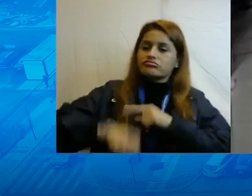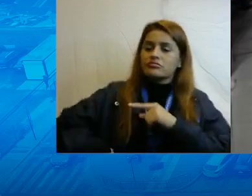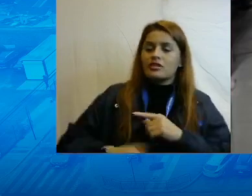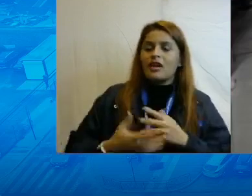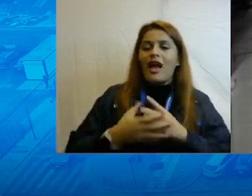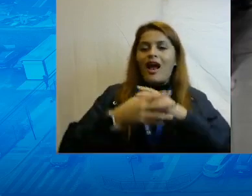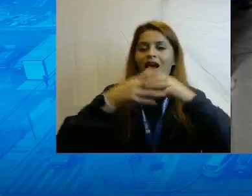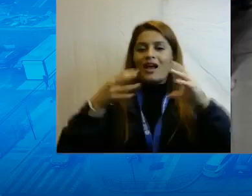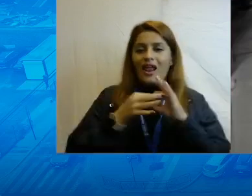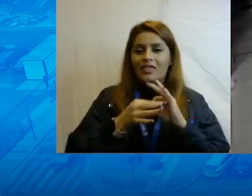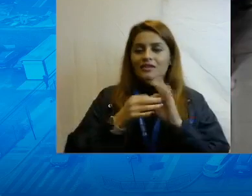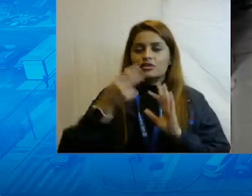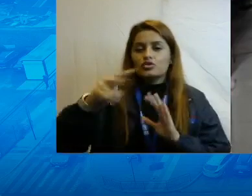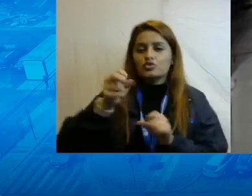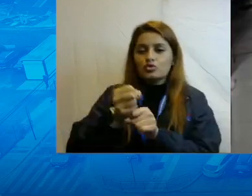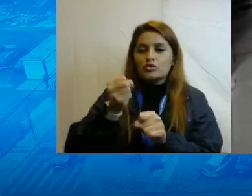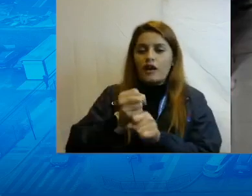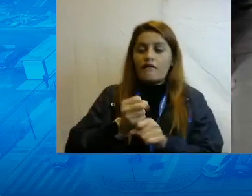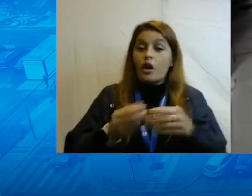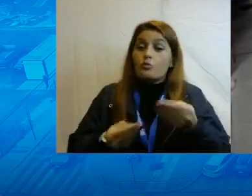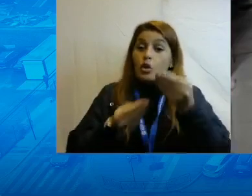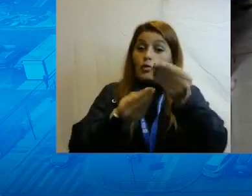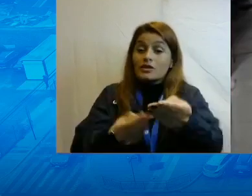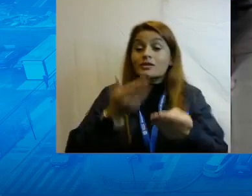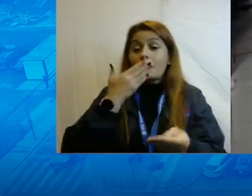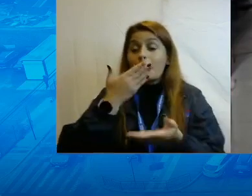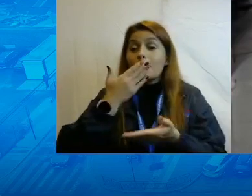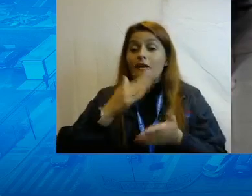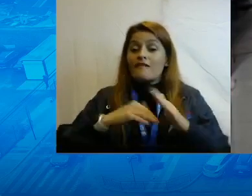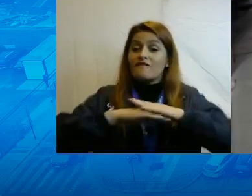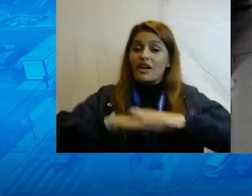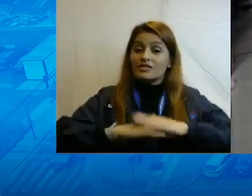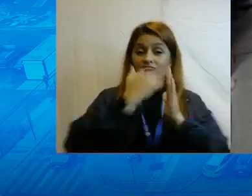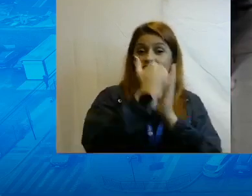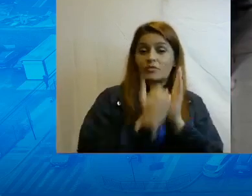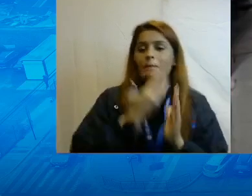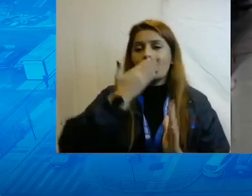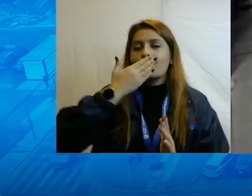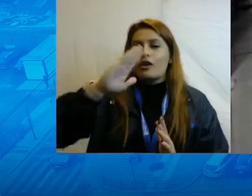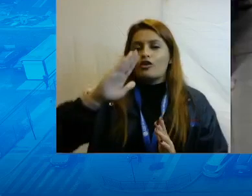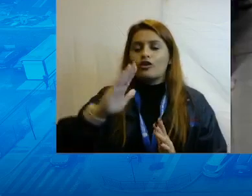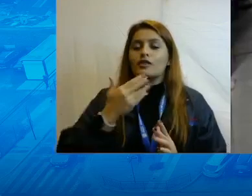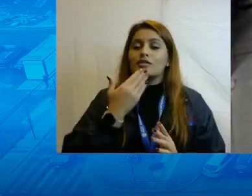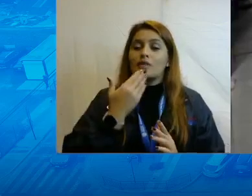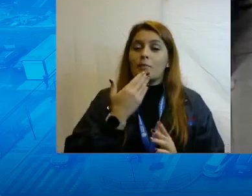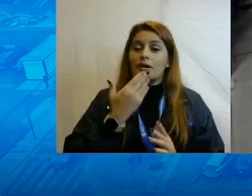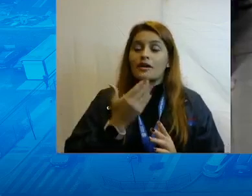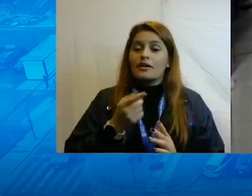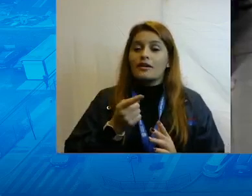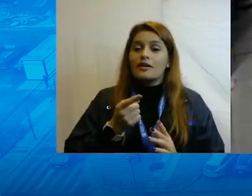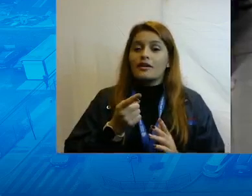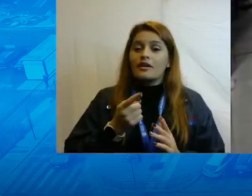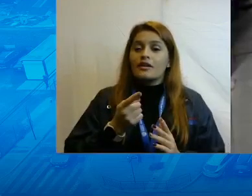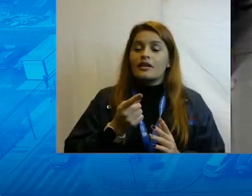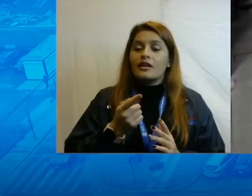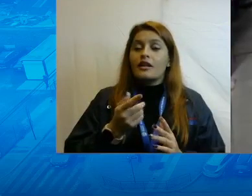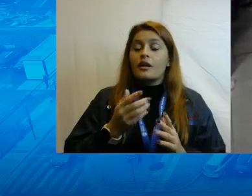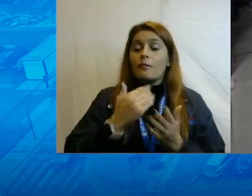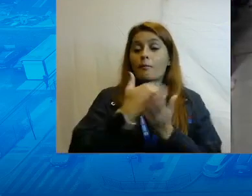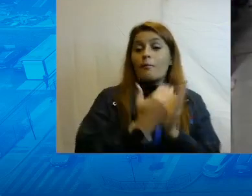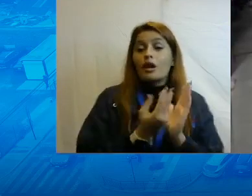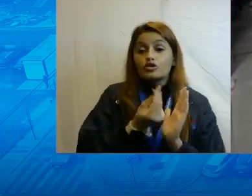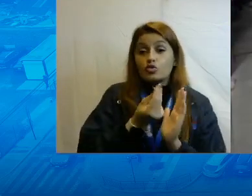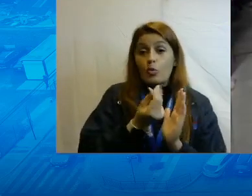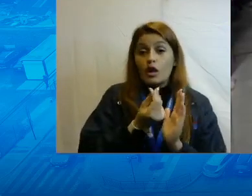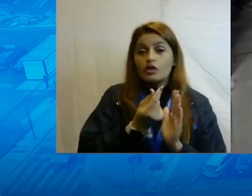agradecer el trabajo, la propuesta, las mejoras a las bases también y claramente el aumento de este presupuesto que espero